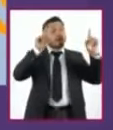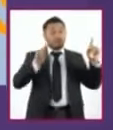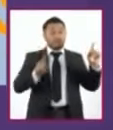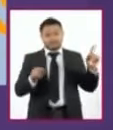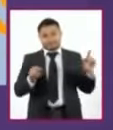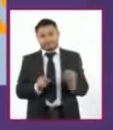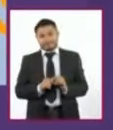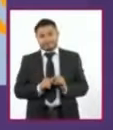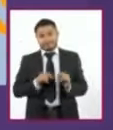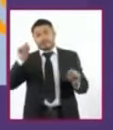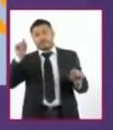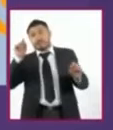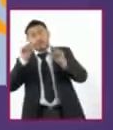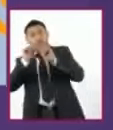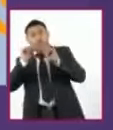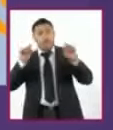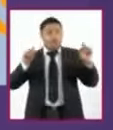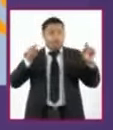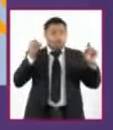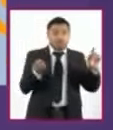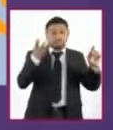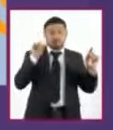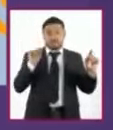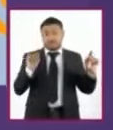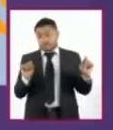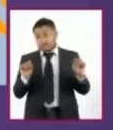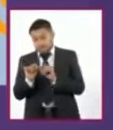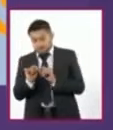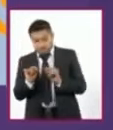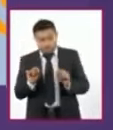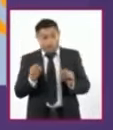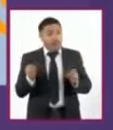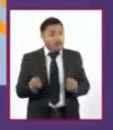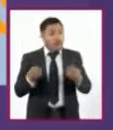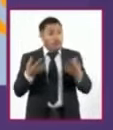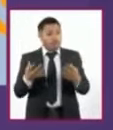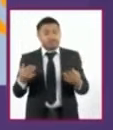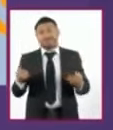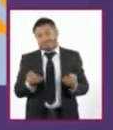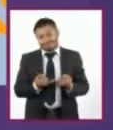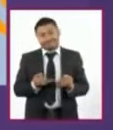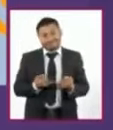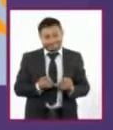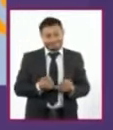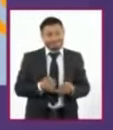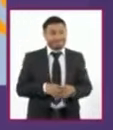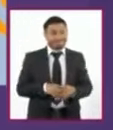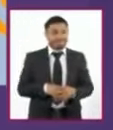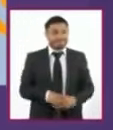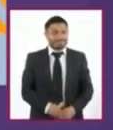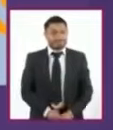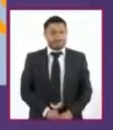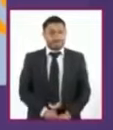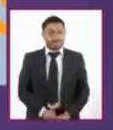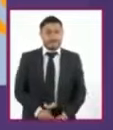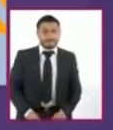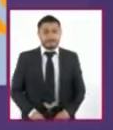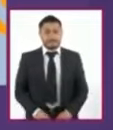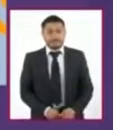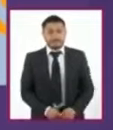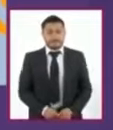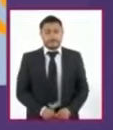eje y con esa misma medida se traza la distancia hasta el vértice del simétrico. Para A